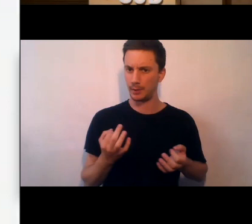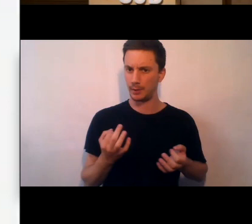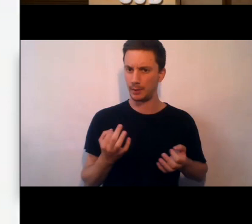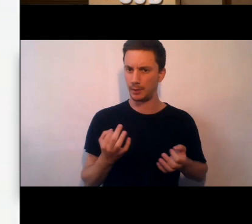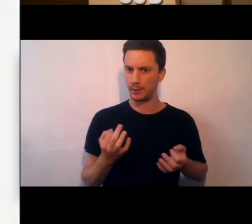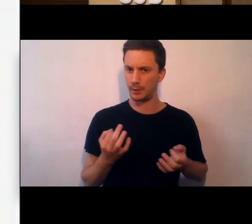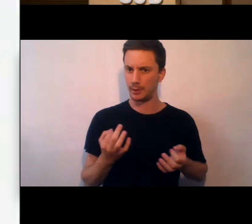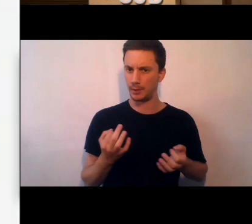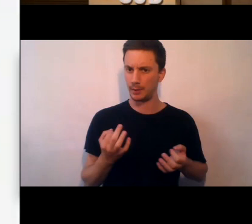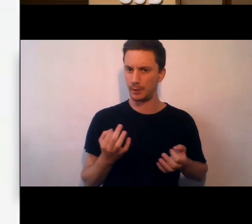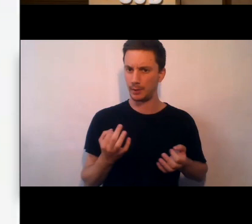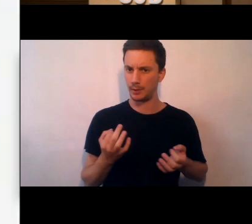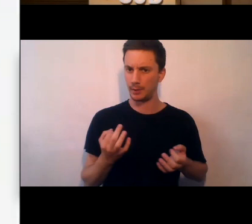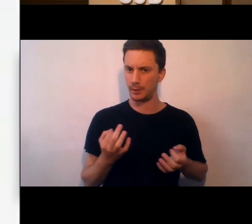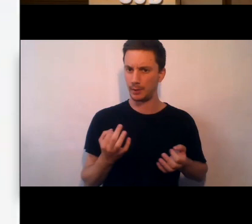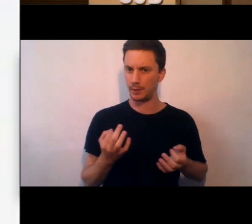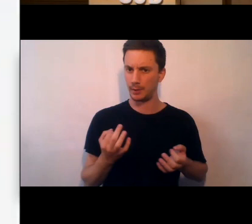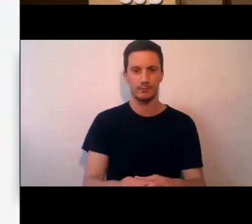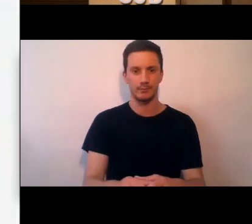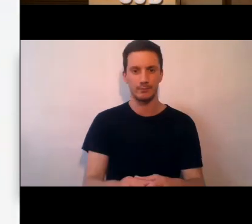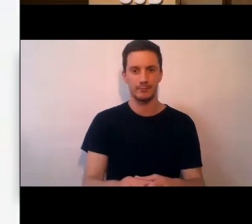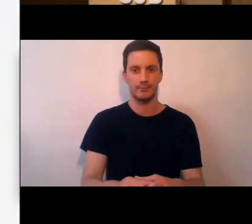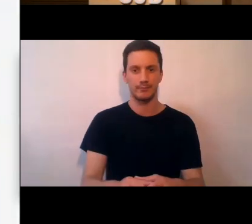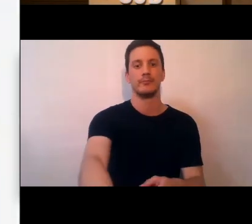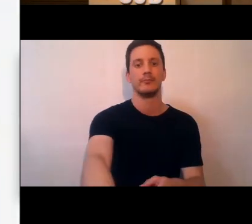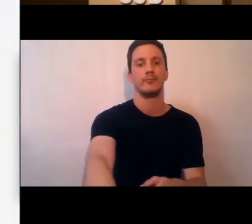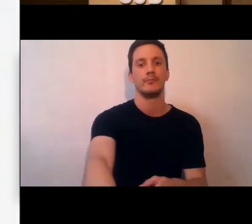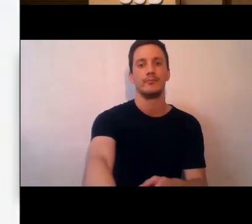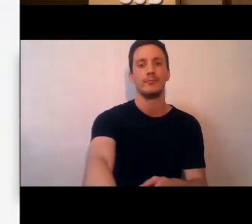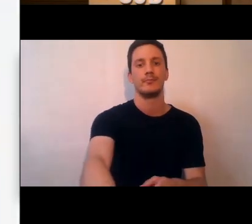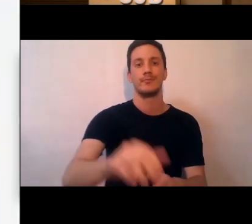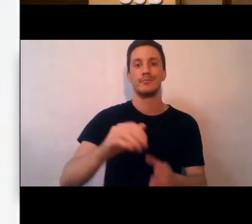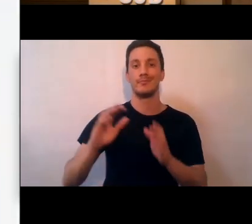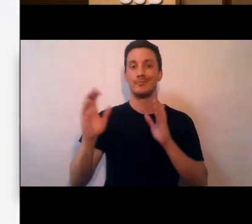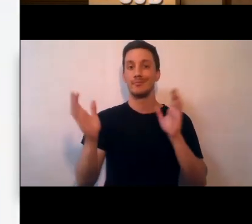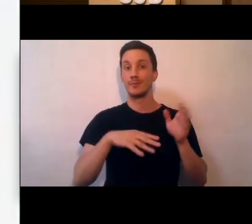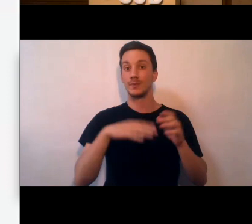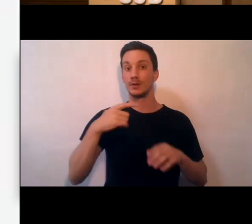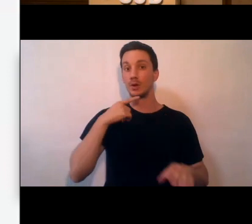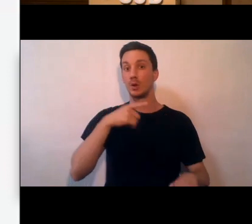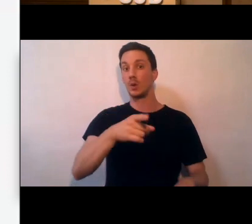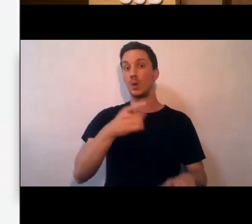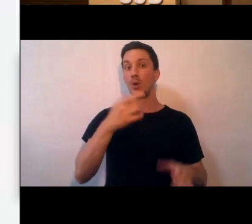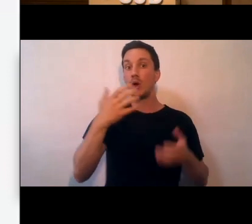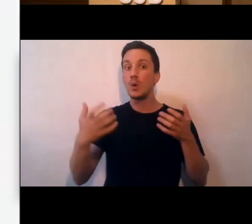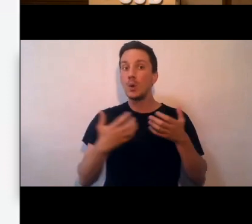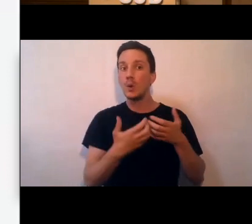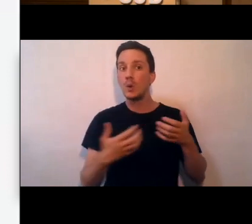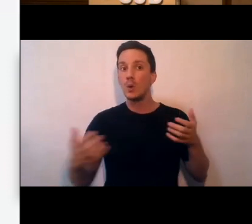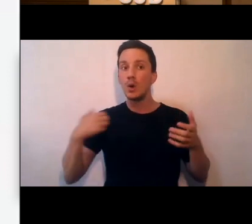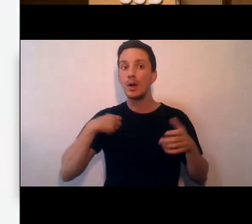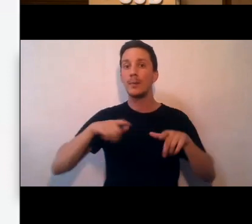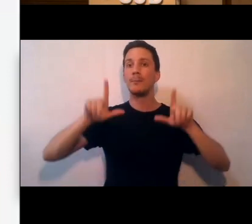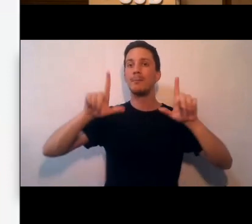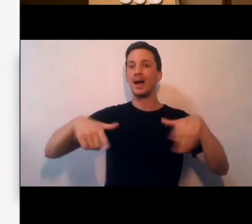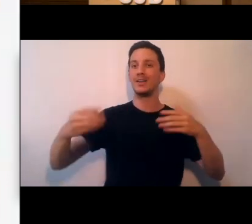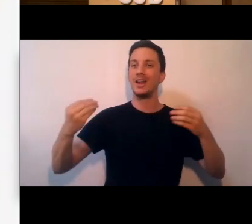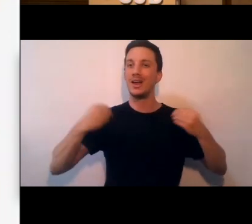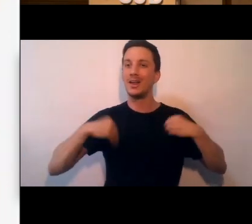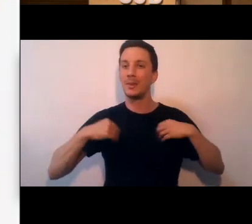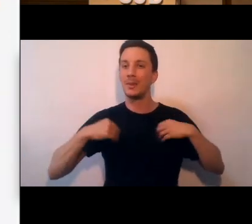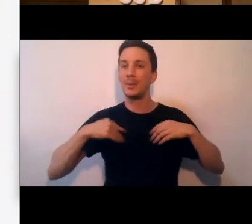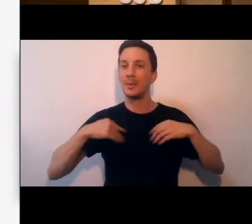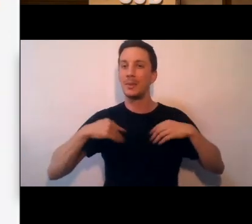menos 1 hora y media de patio que están básicamente al sol, porque no todos los colegios tienen las sombras